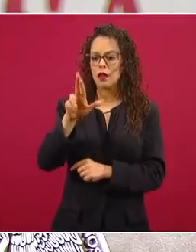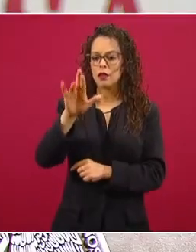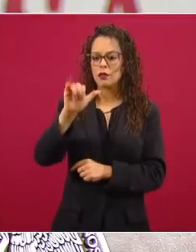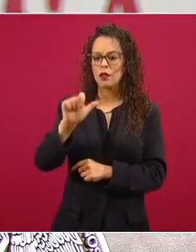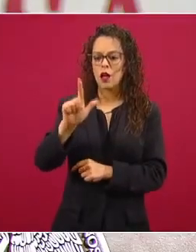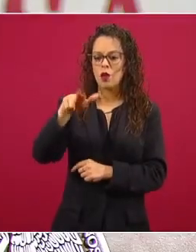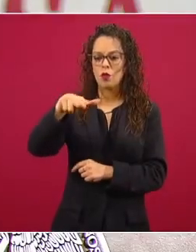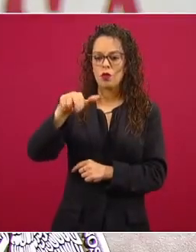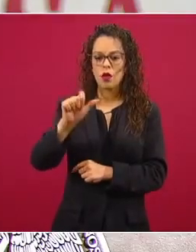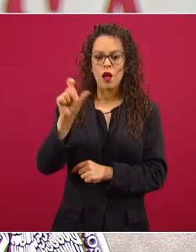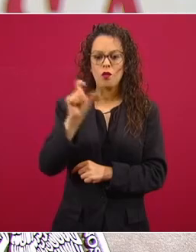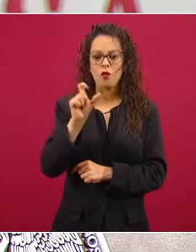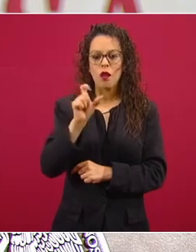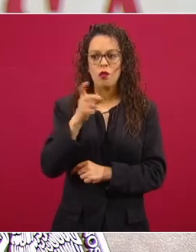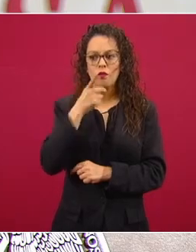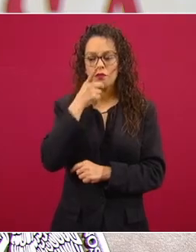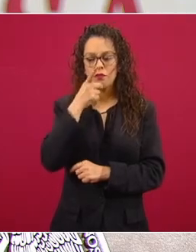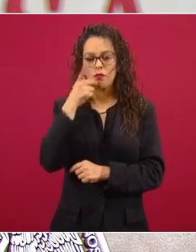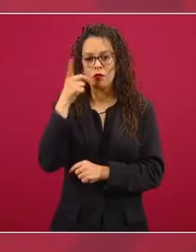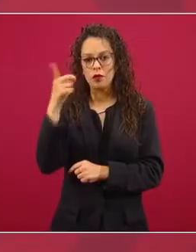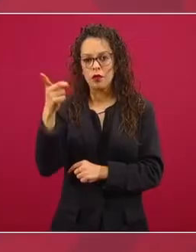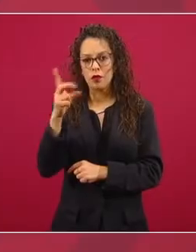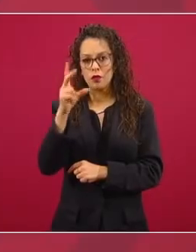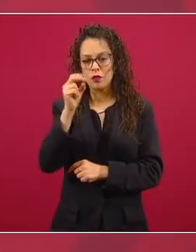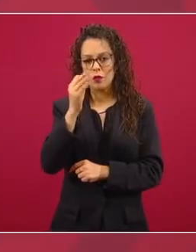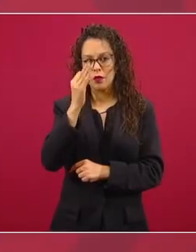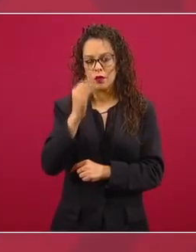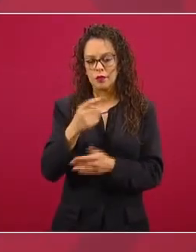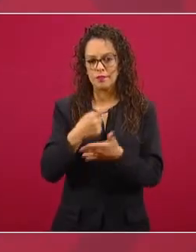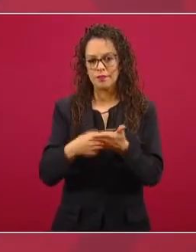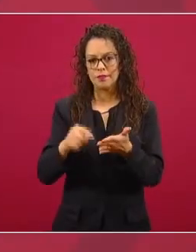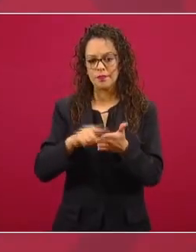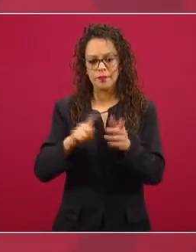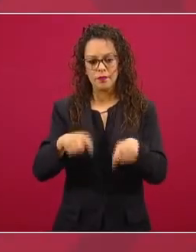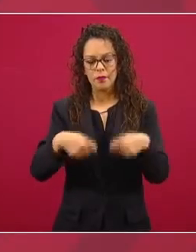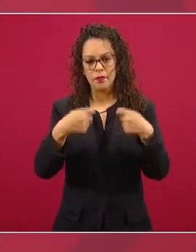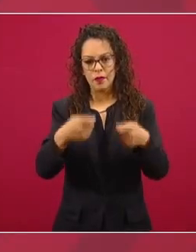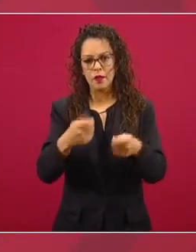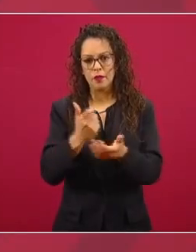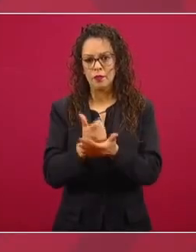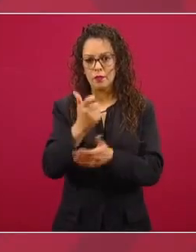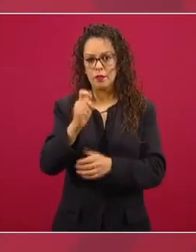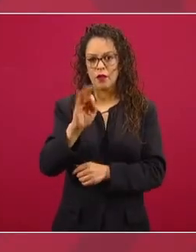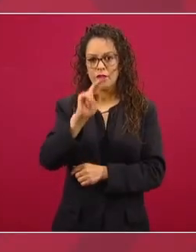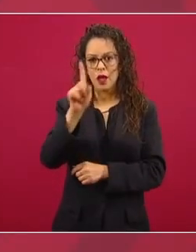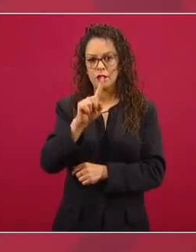negaron la libertad bajo fianza. Es